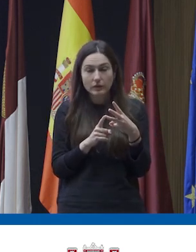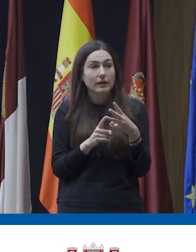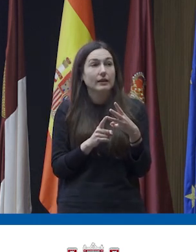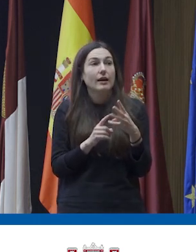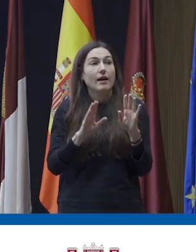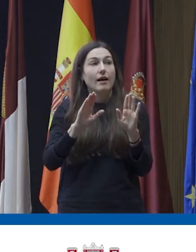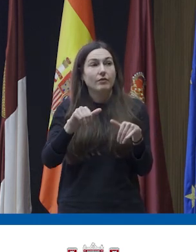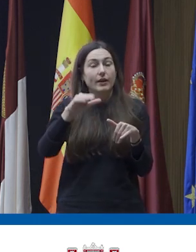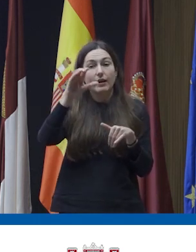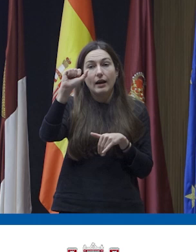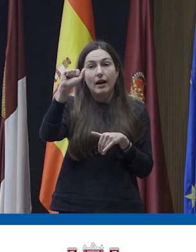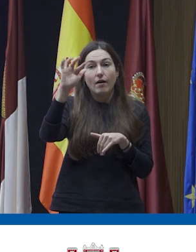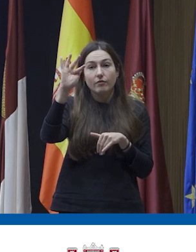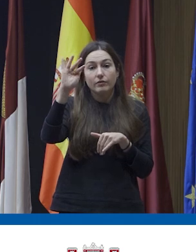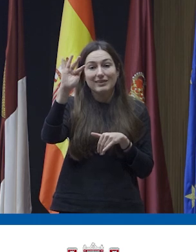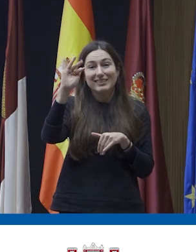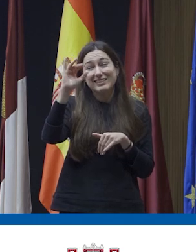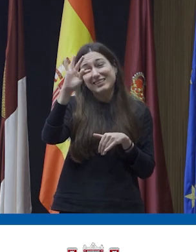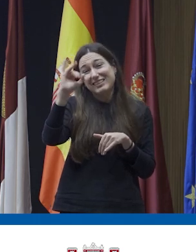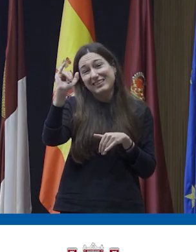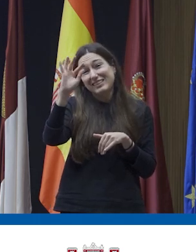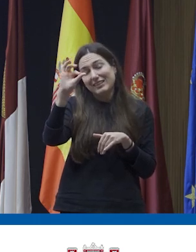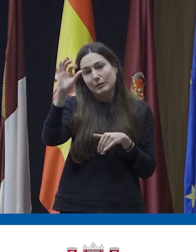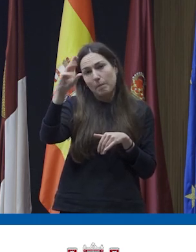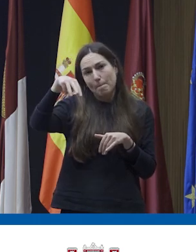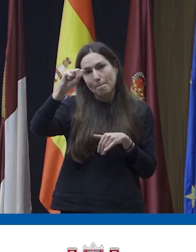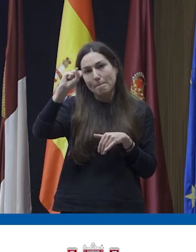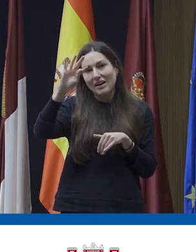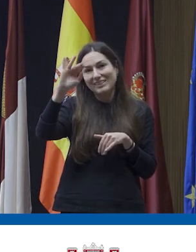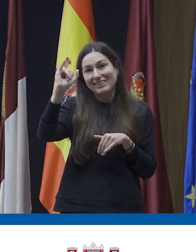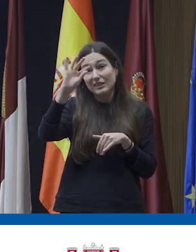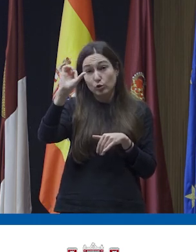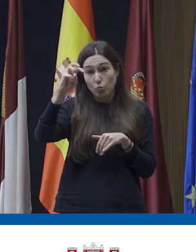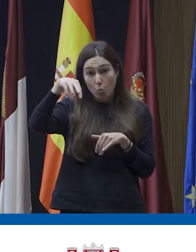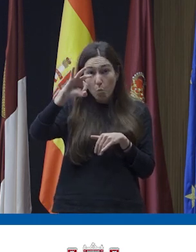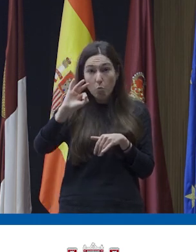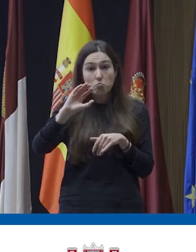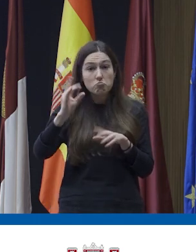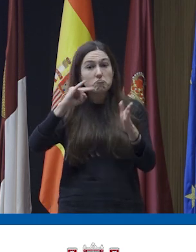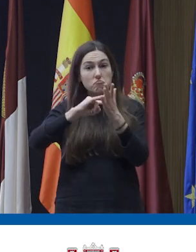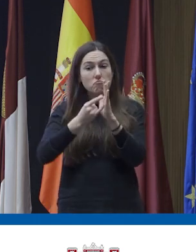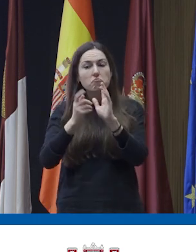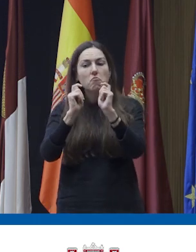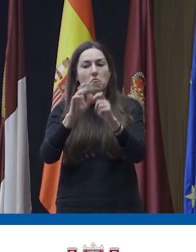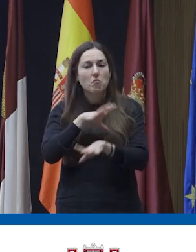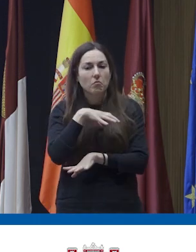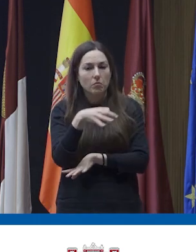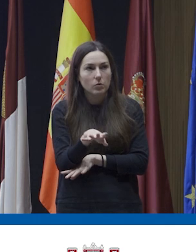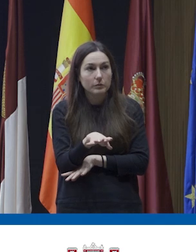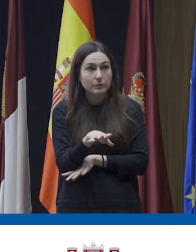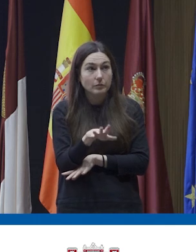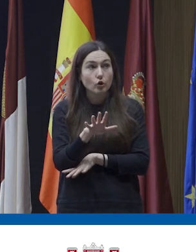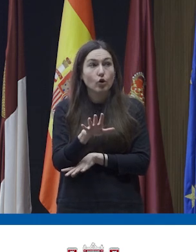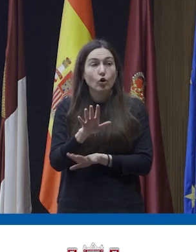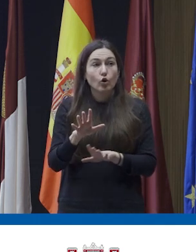todas estas lentes pueden ser tóricas. Todas estas lentes podrían corregir el astigmatismo con este tipo de lentes añadiéndoles toricidad.